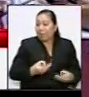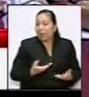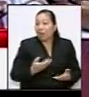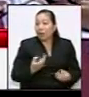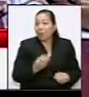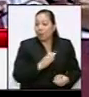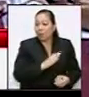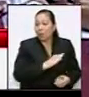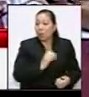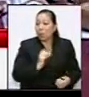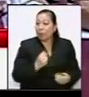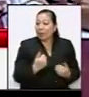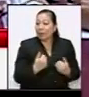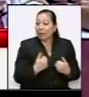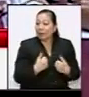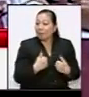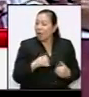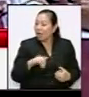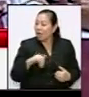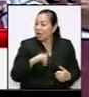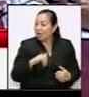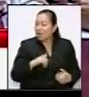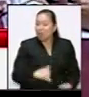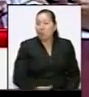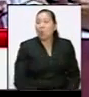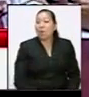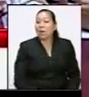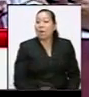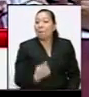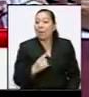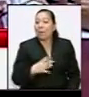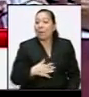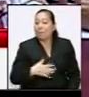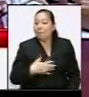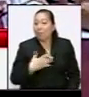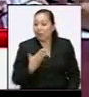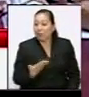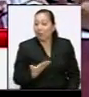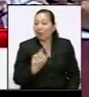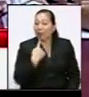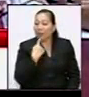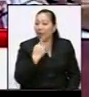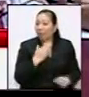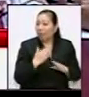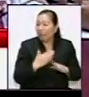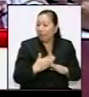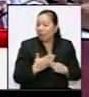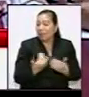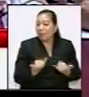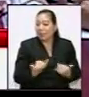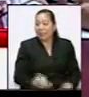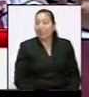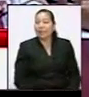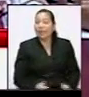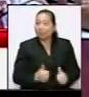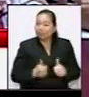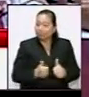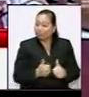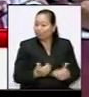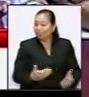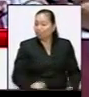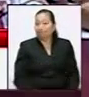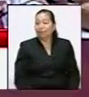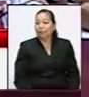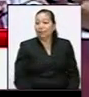fiscal como pues tenemos la misma posición para poder establecer la defensa o en este caso la persecución de un delito